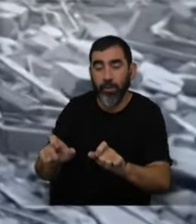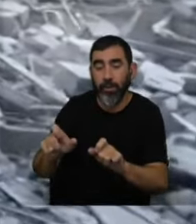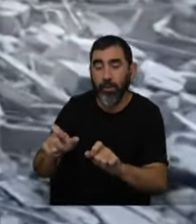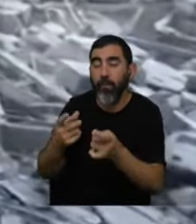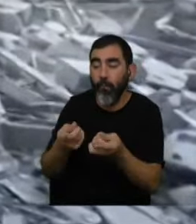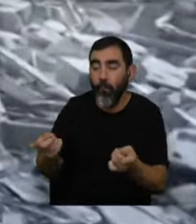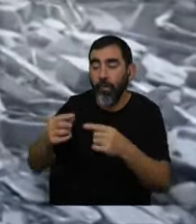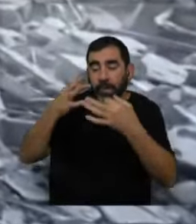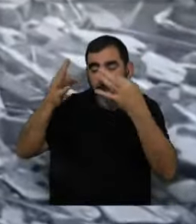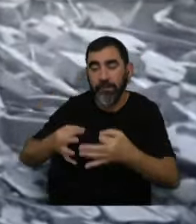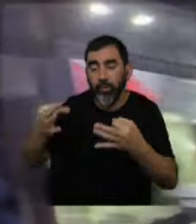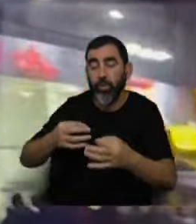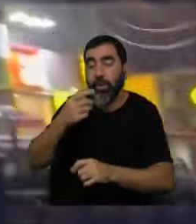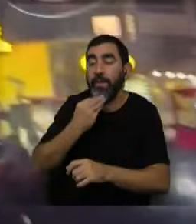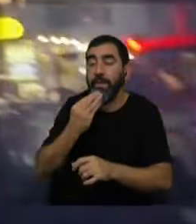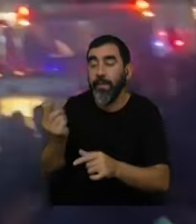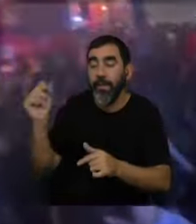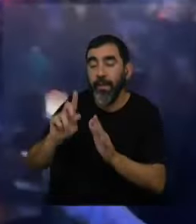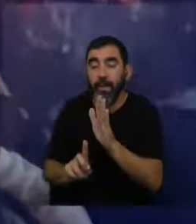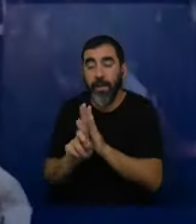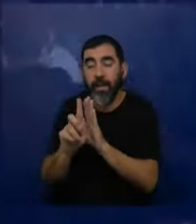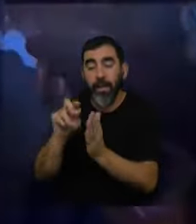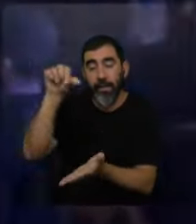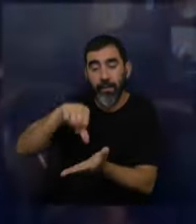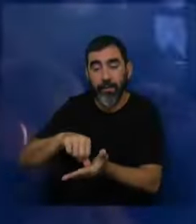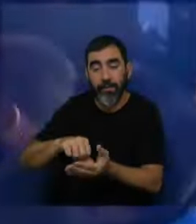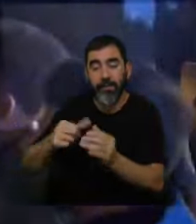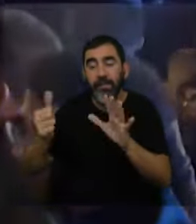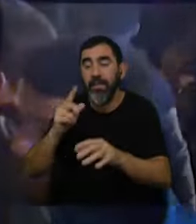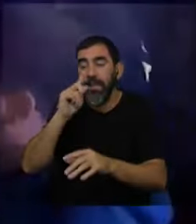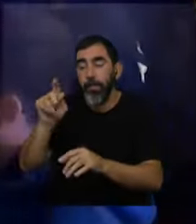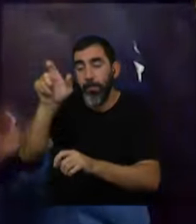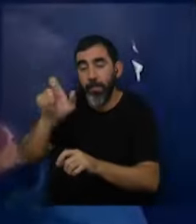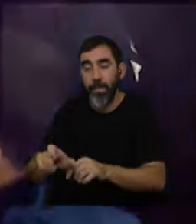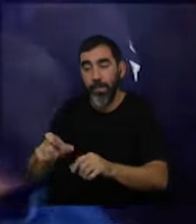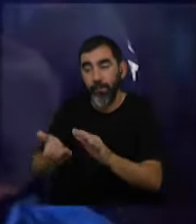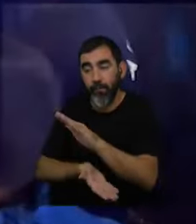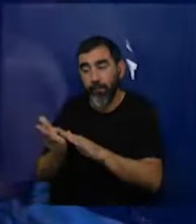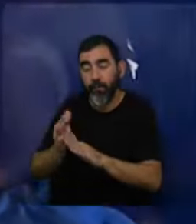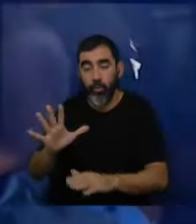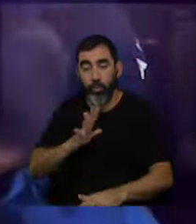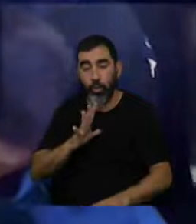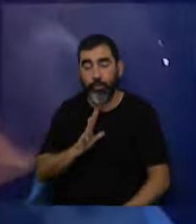regreso seguro de todos los israelíes al norte del país donde más de 60,000 residentes siguen